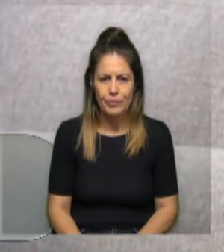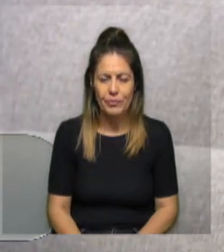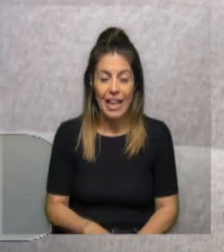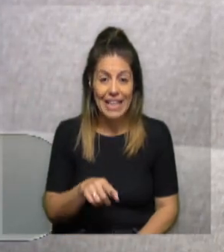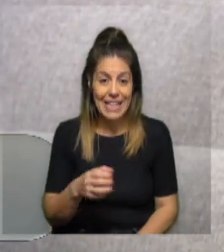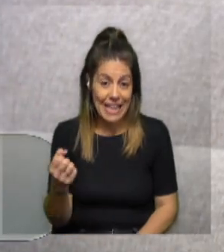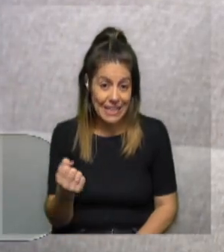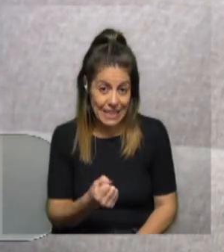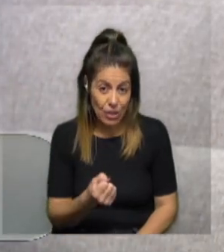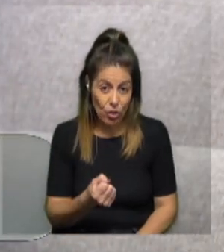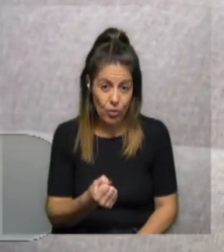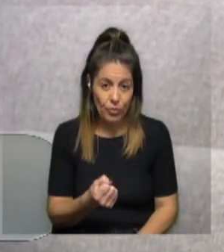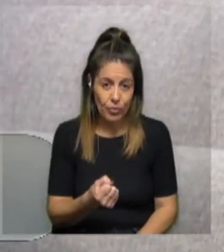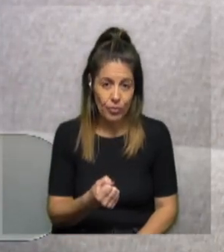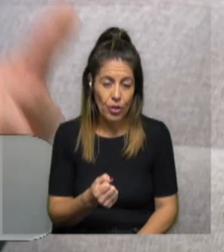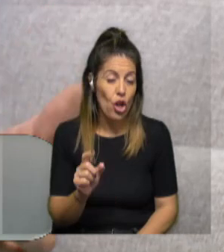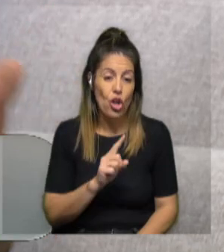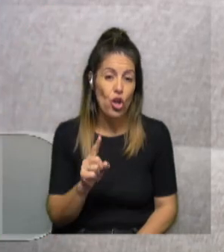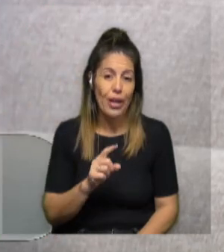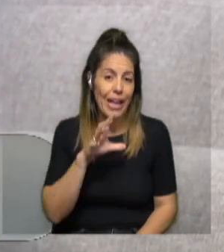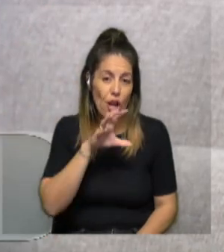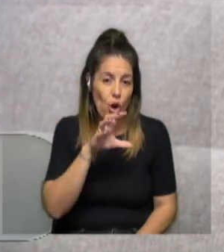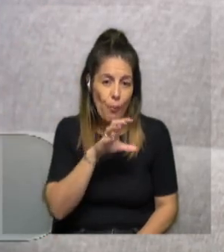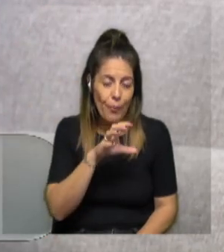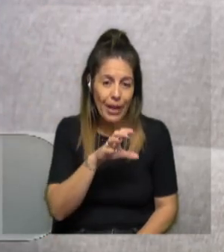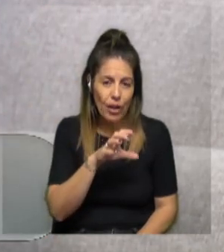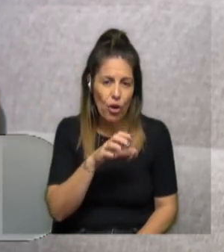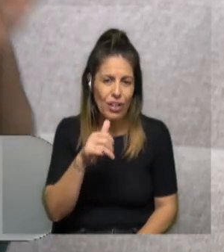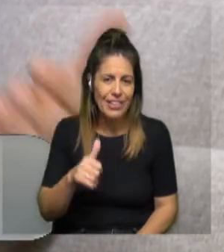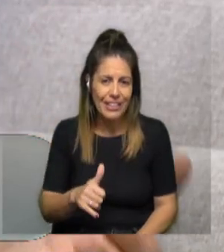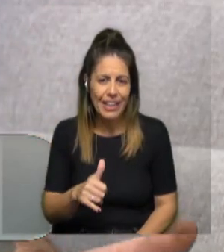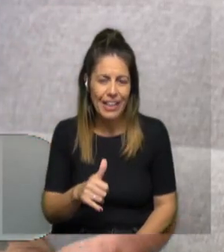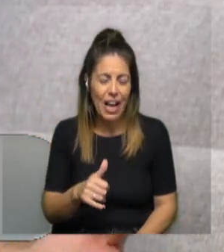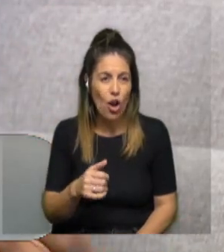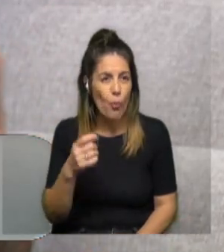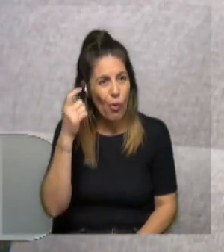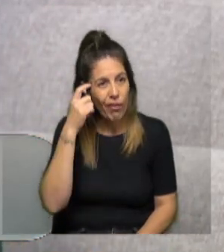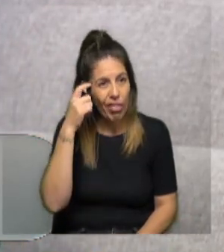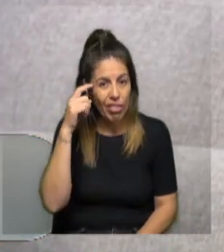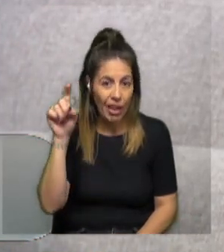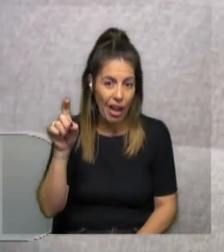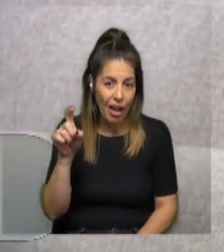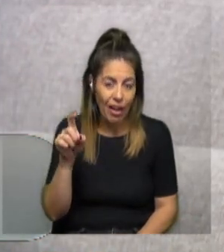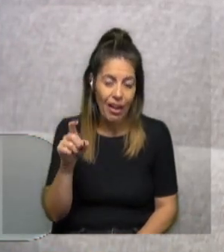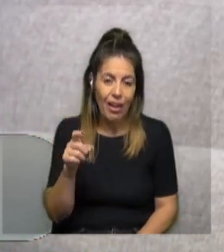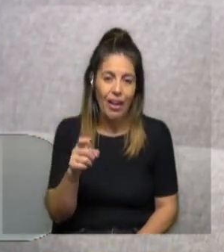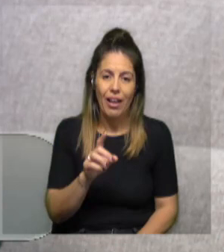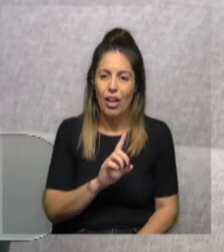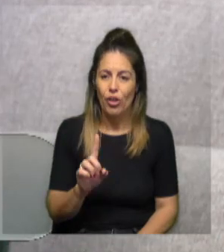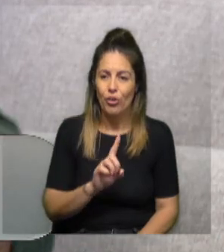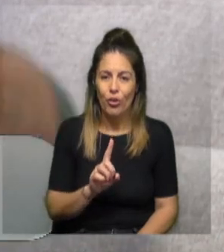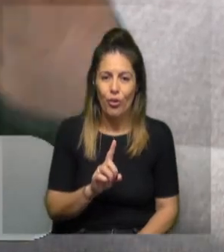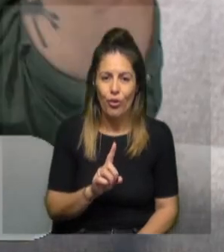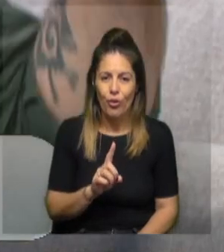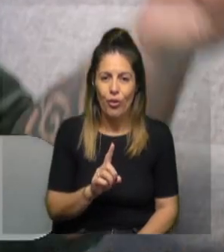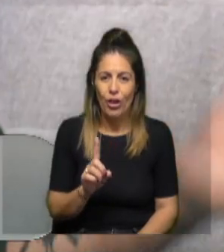asesino no es algo que los perros tengan como consideración, producto de que,